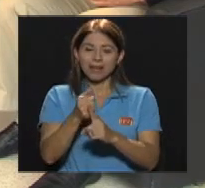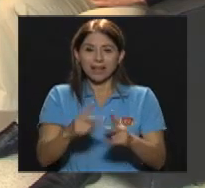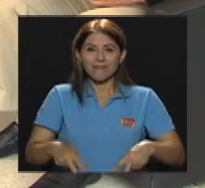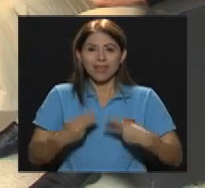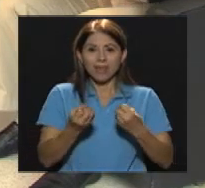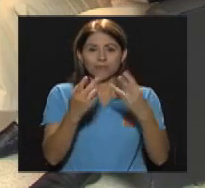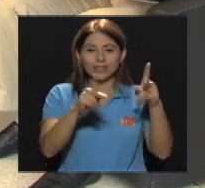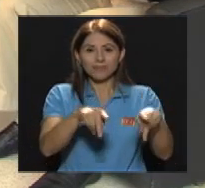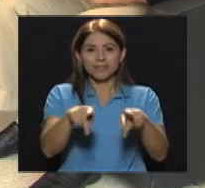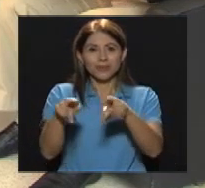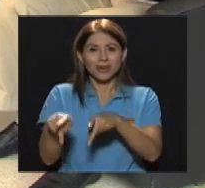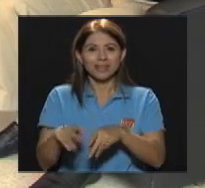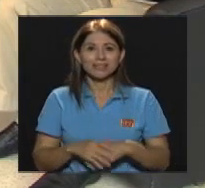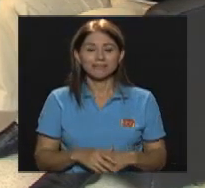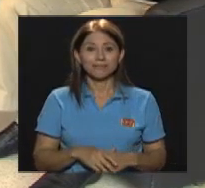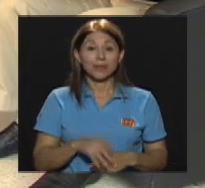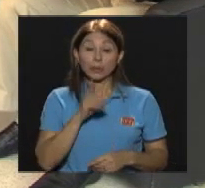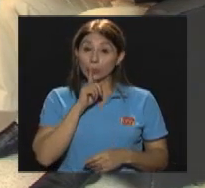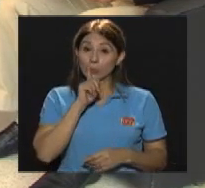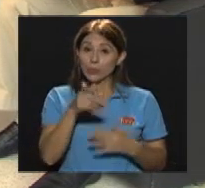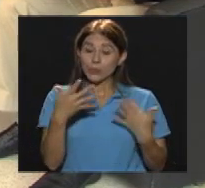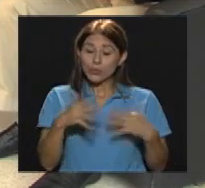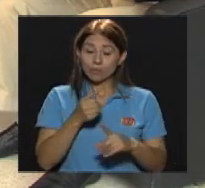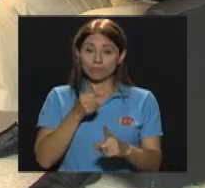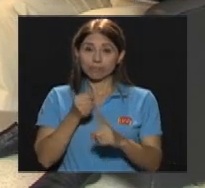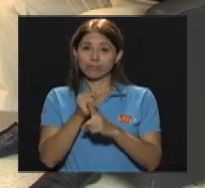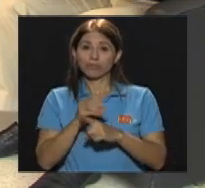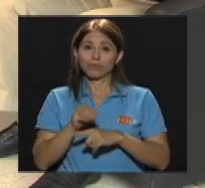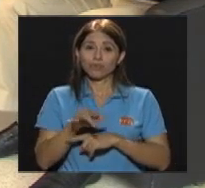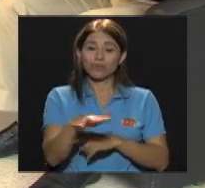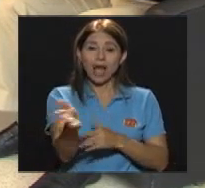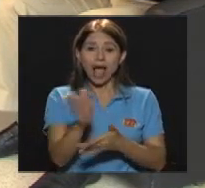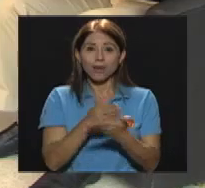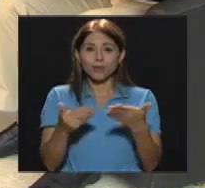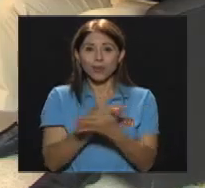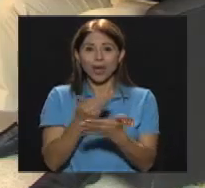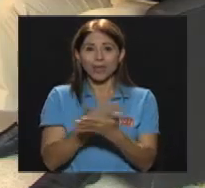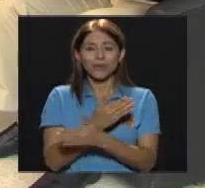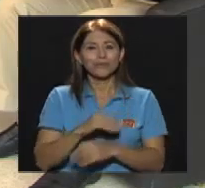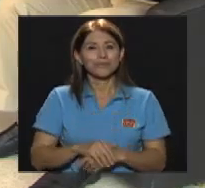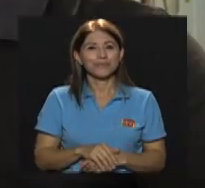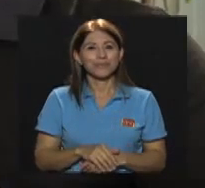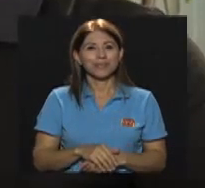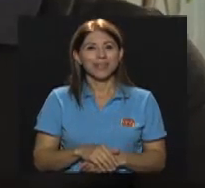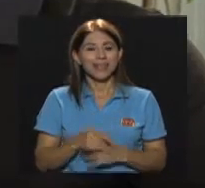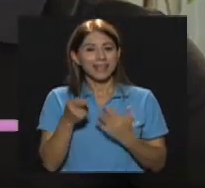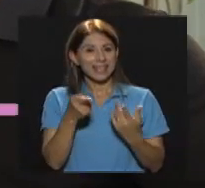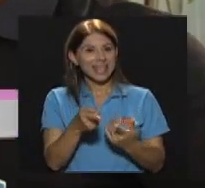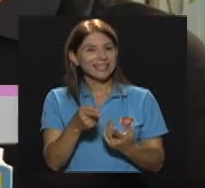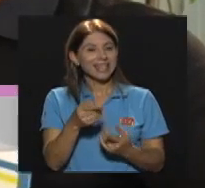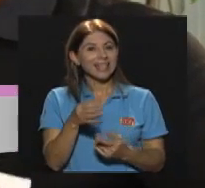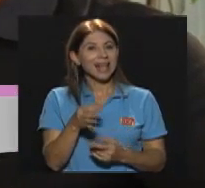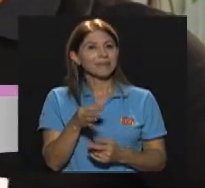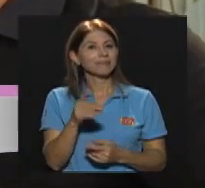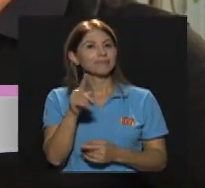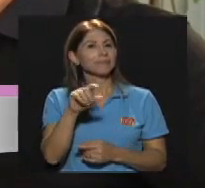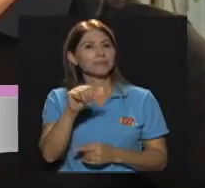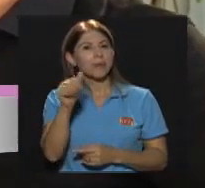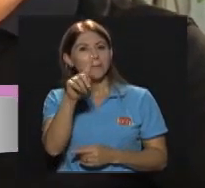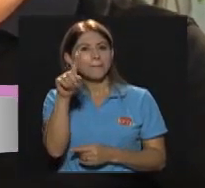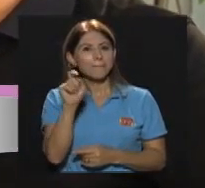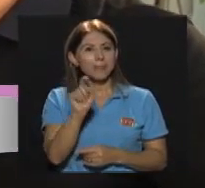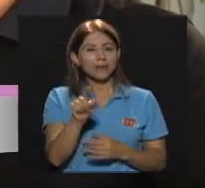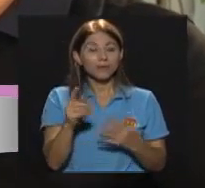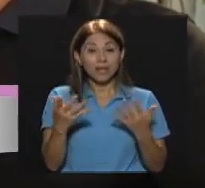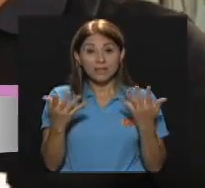innovador Y que está impactando Y hacia esa Esa es la siguiente Pregunta que me surge Ya han tenido Experiencias